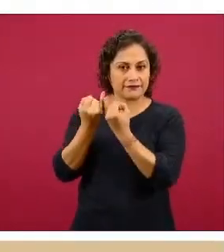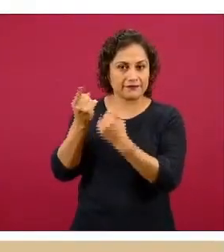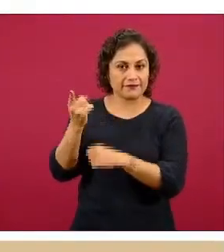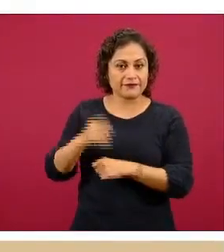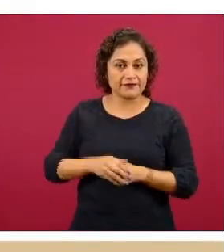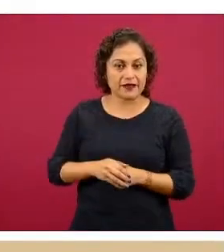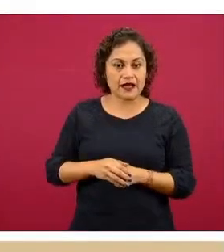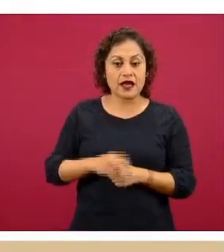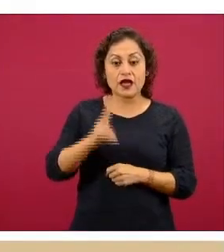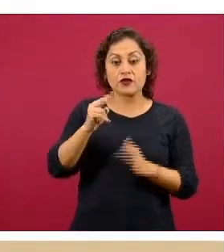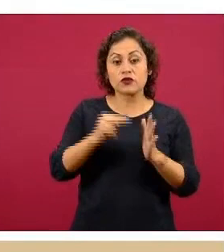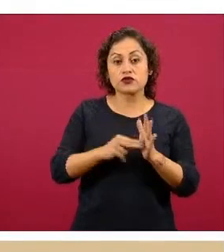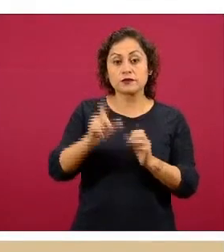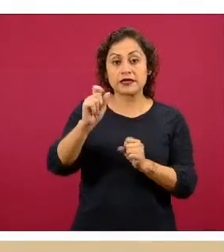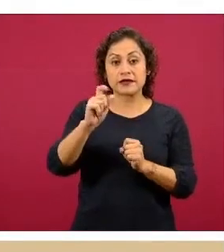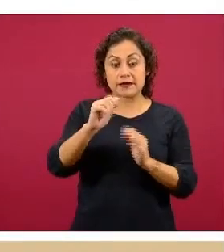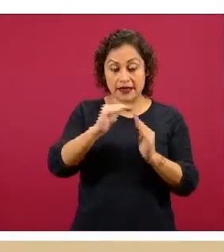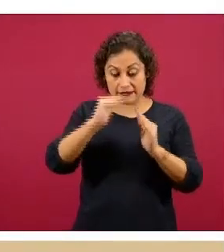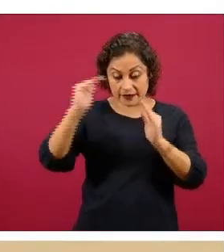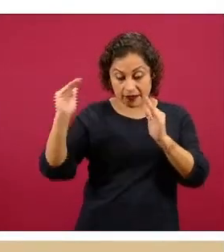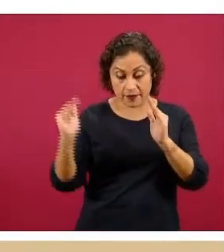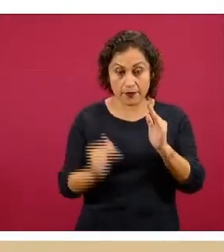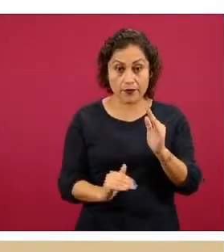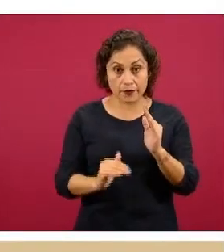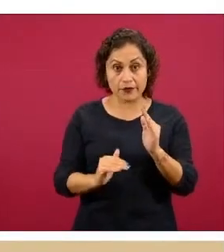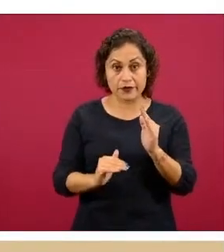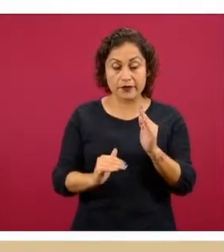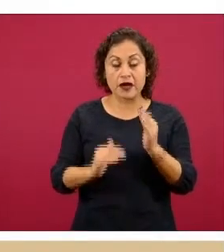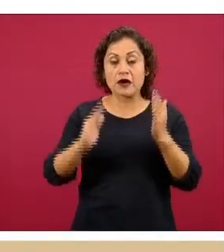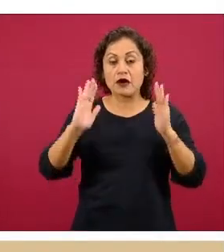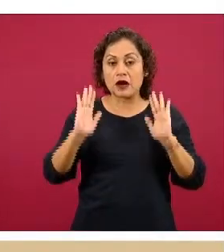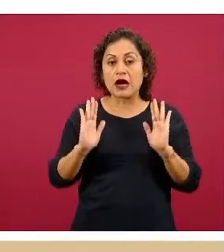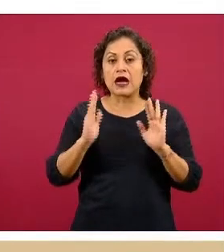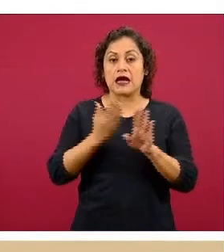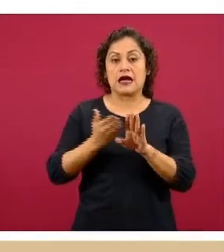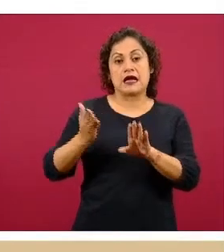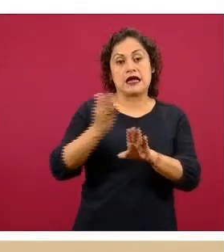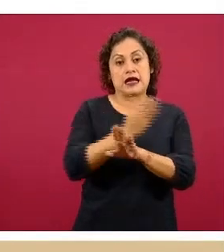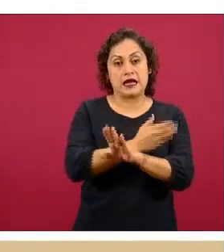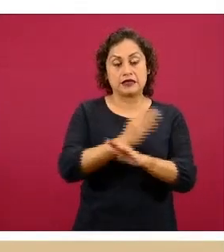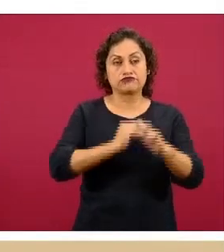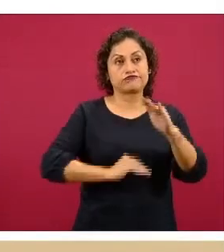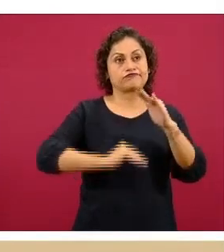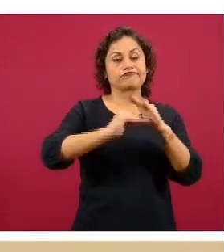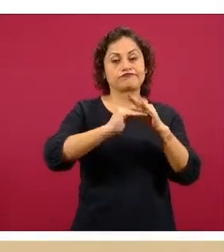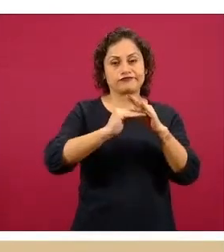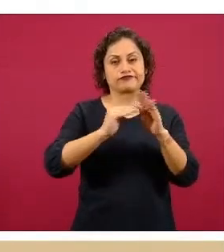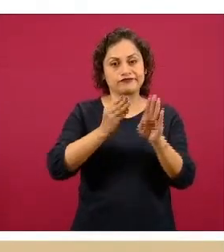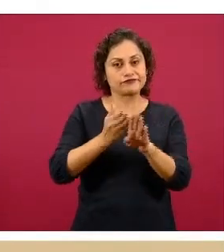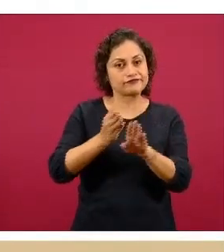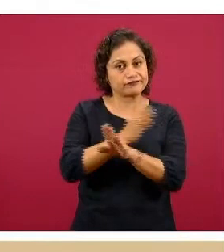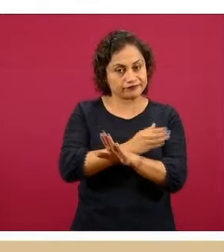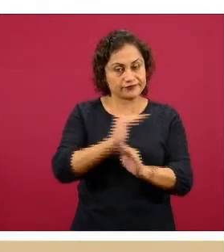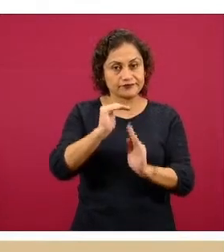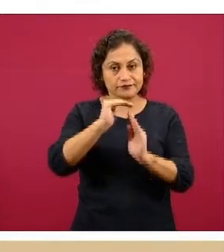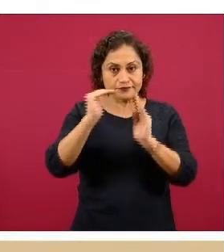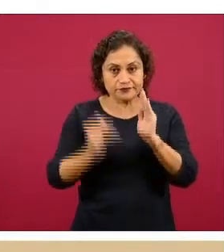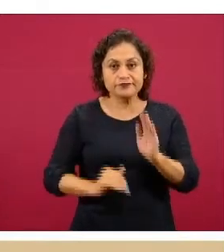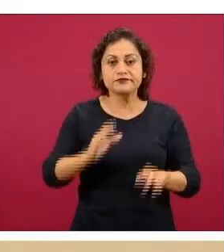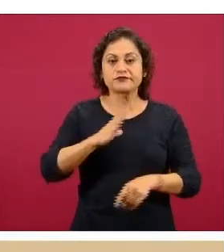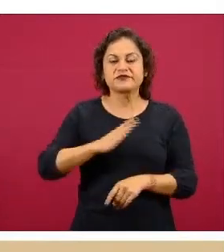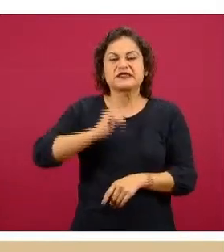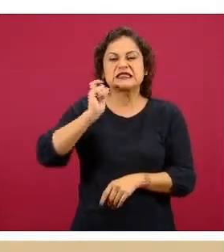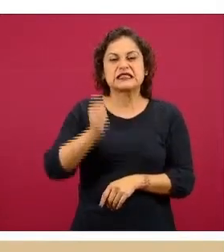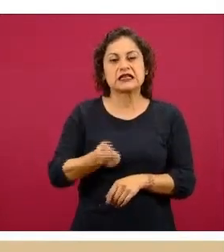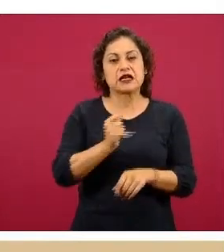está por debajo de lo esperado, aún antes de haber presentado un incremento. Y esto es lo que nos está hablando es un poco del